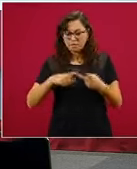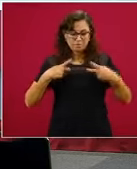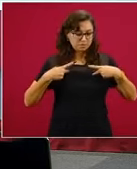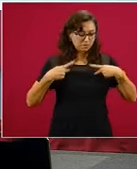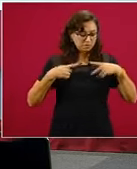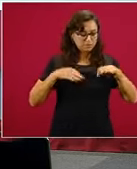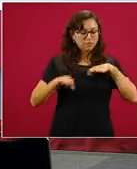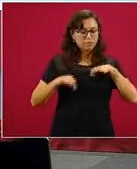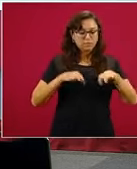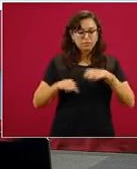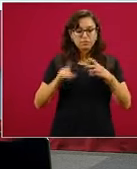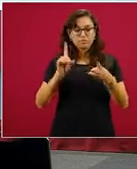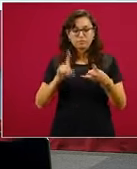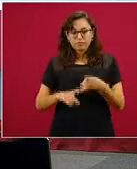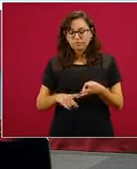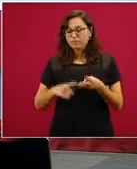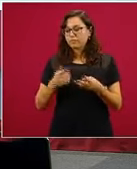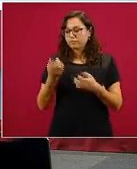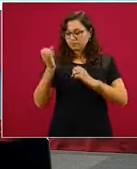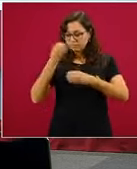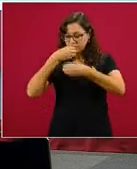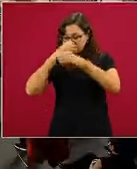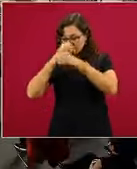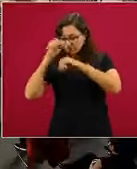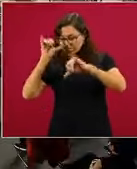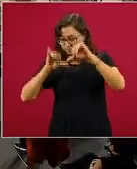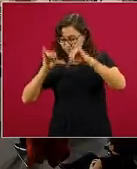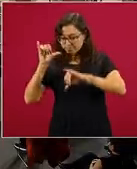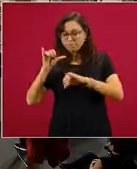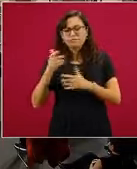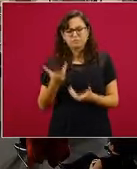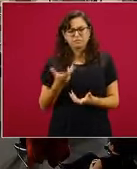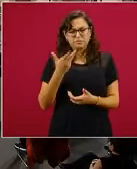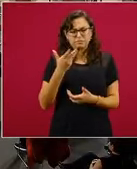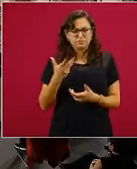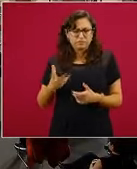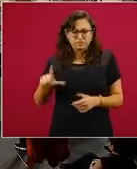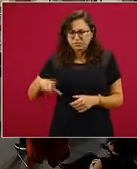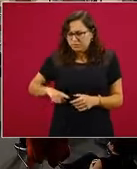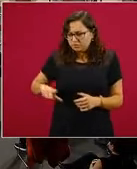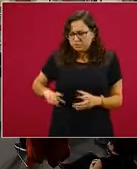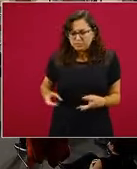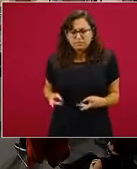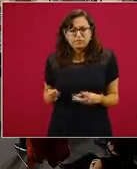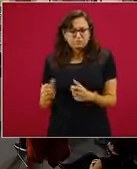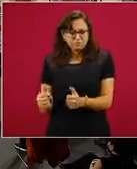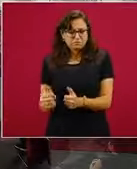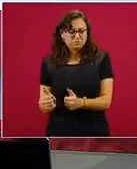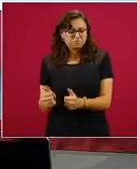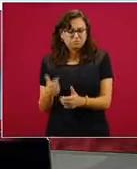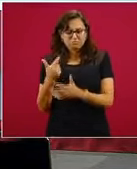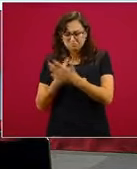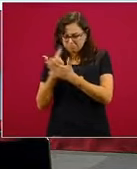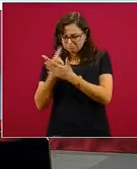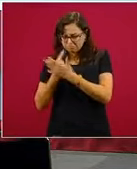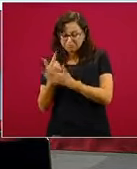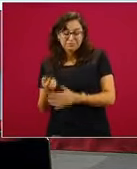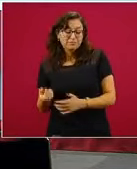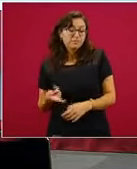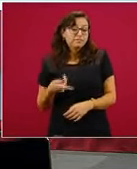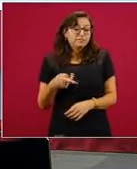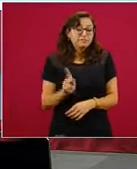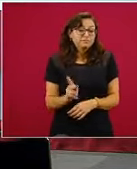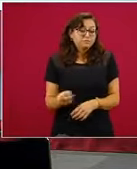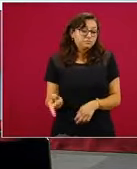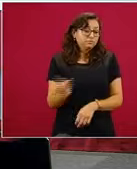humano, los auxiliares de laboratorio, pero ¿qué tanto le va a costar a la familia afectada? Ustedes vieron en los grupos etarios, mayormente la